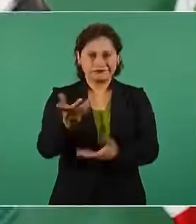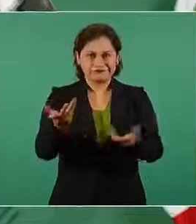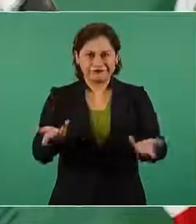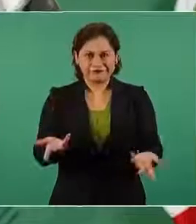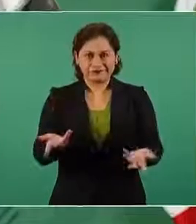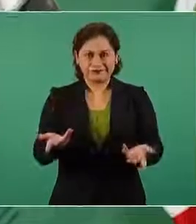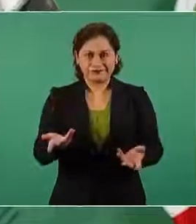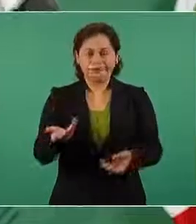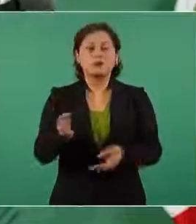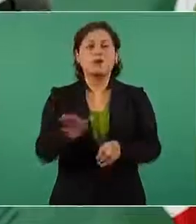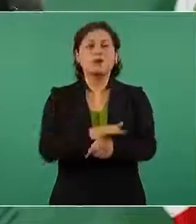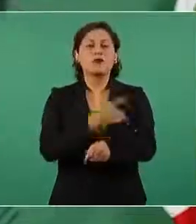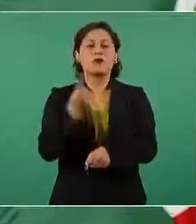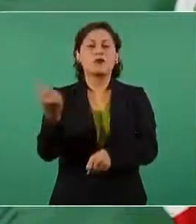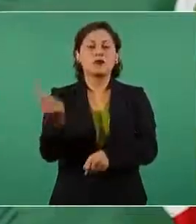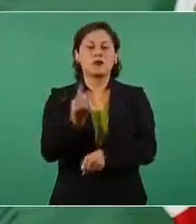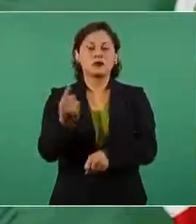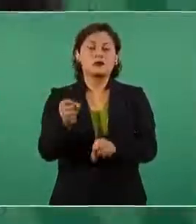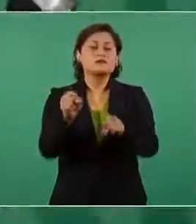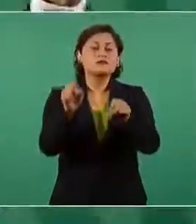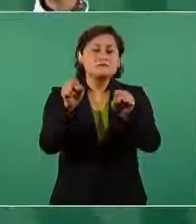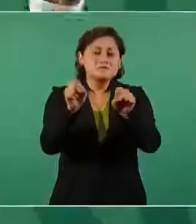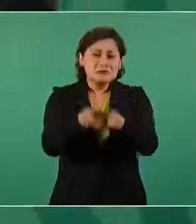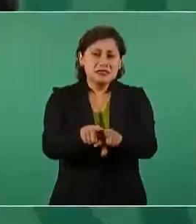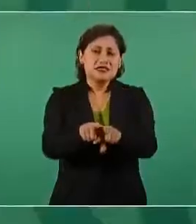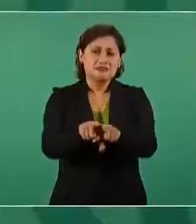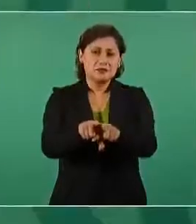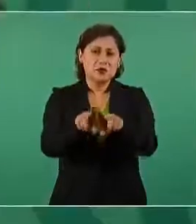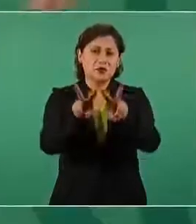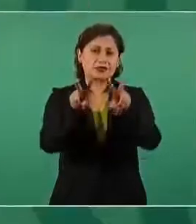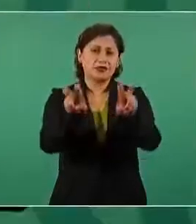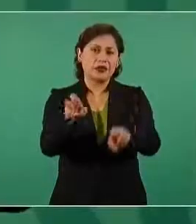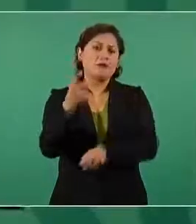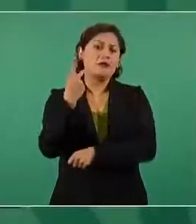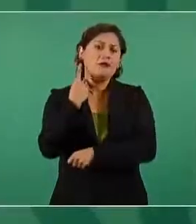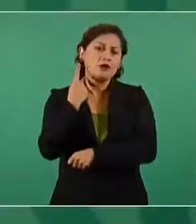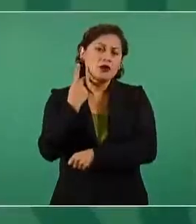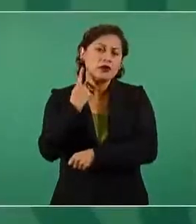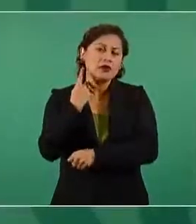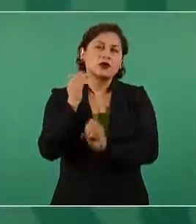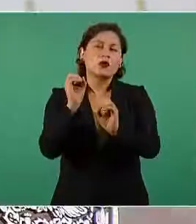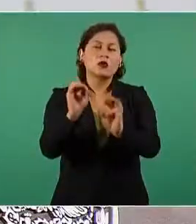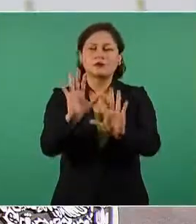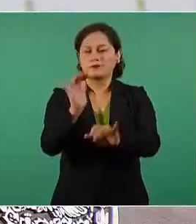con la política, o con todo respeto, con la politiquería,